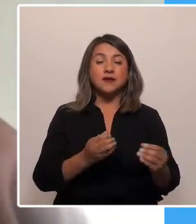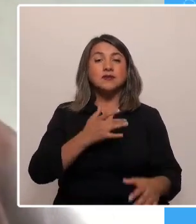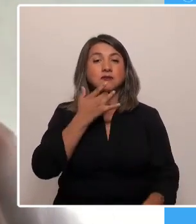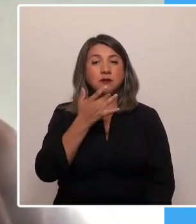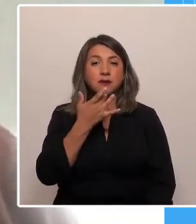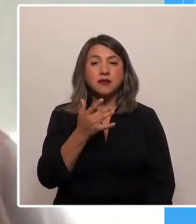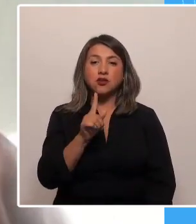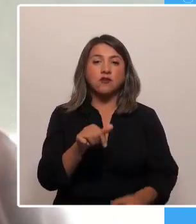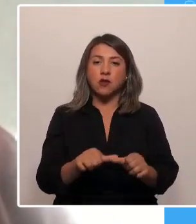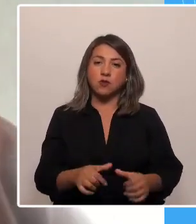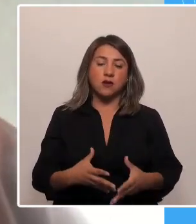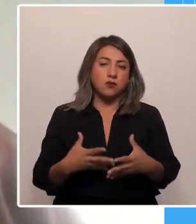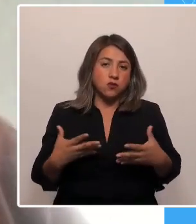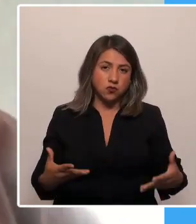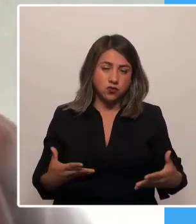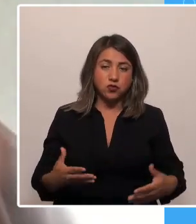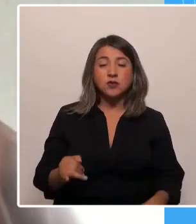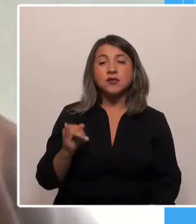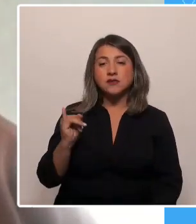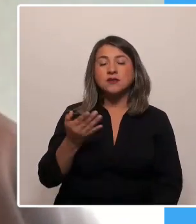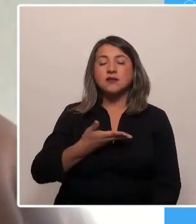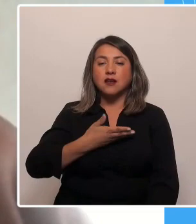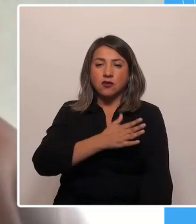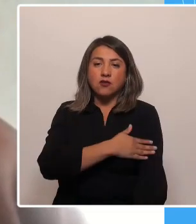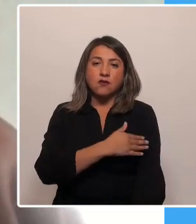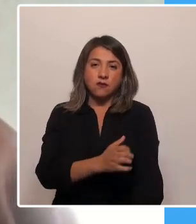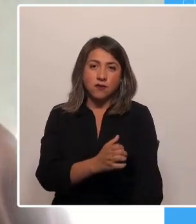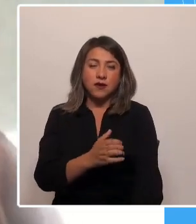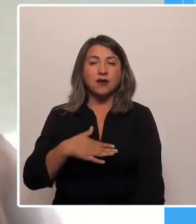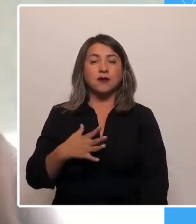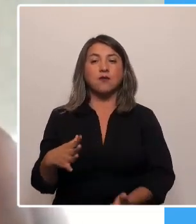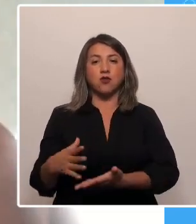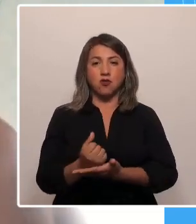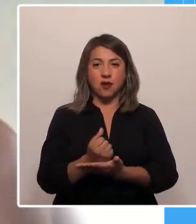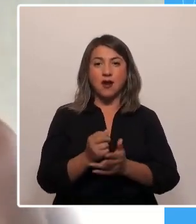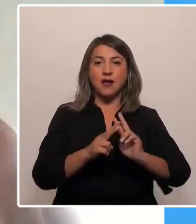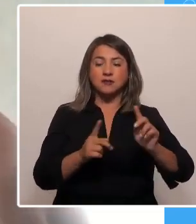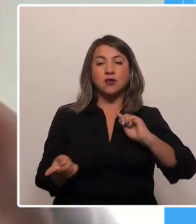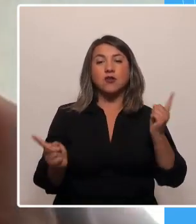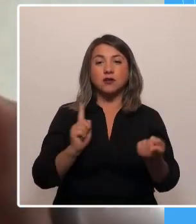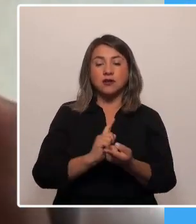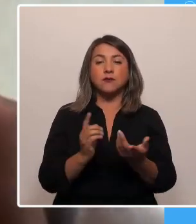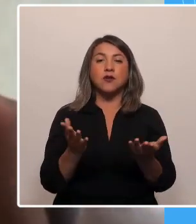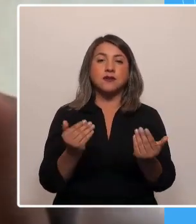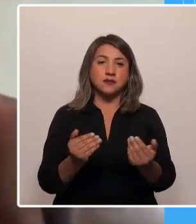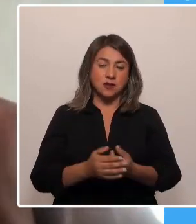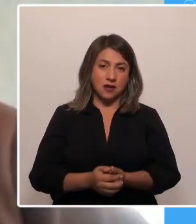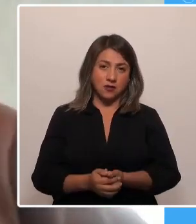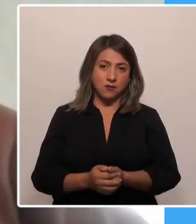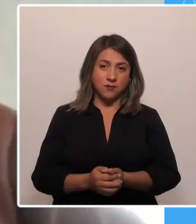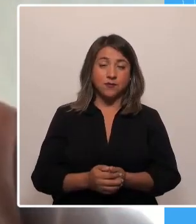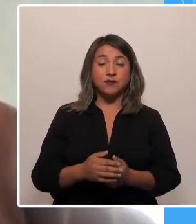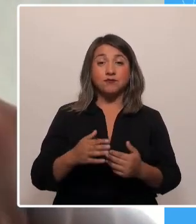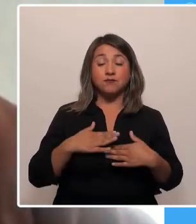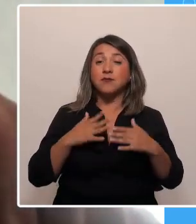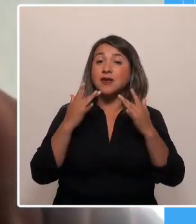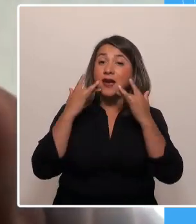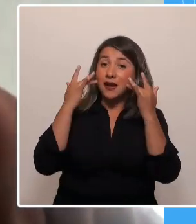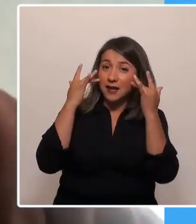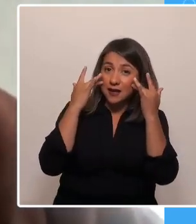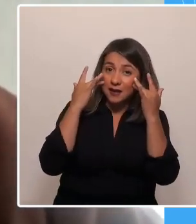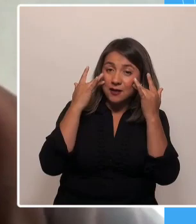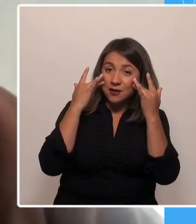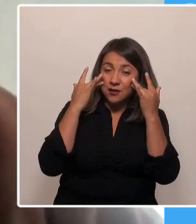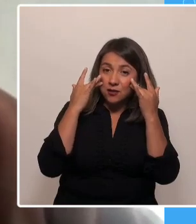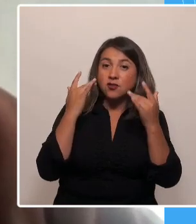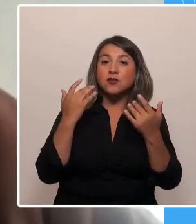a durar mucho. Pero sí tengo fe en que vamos a lograr introducir los cambios necesarios. Me alegra a